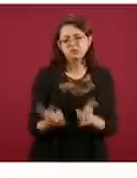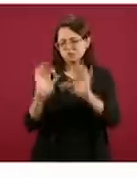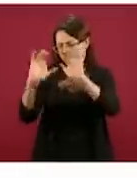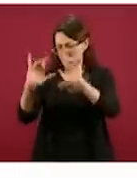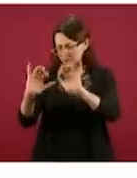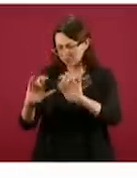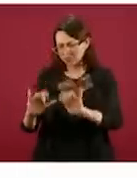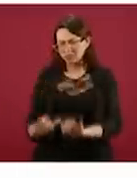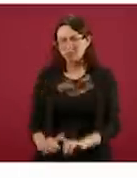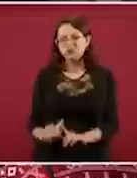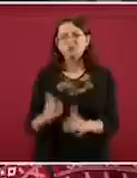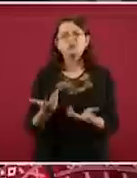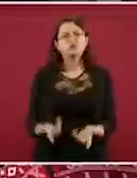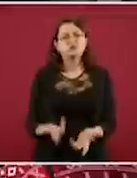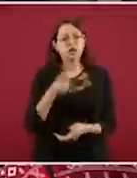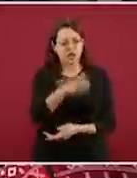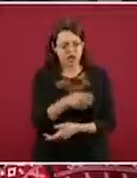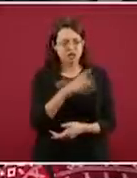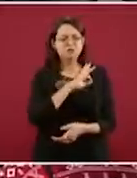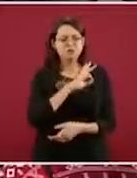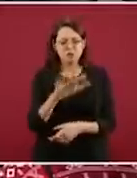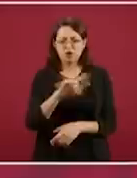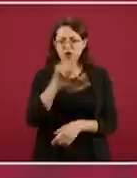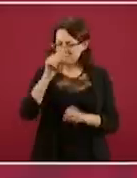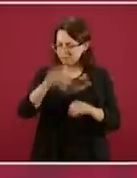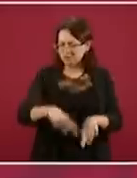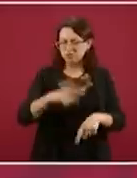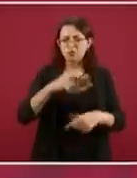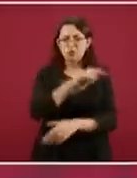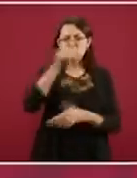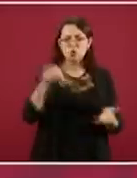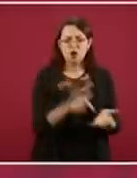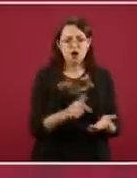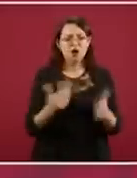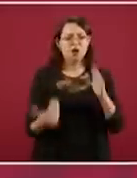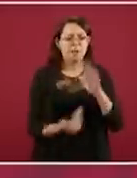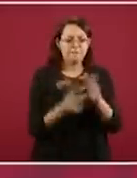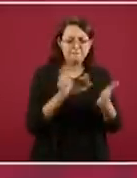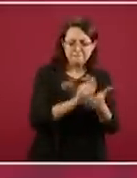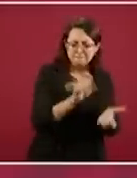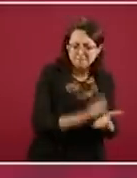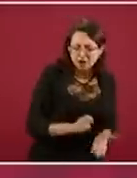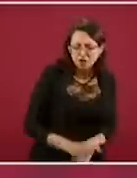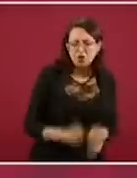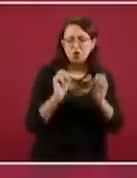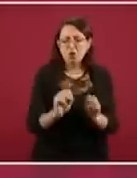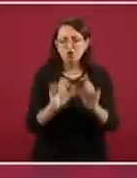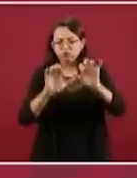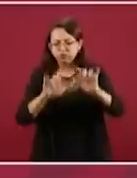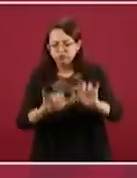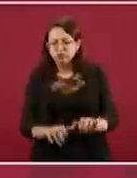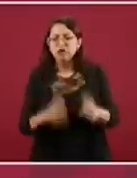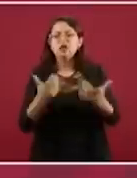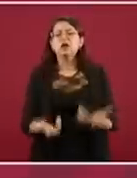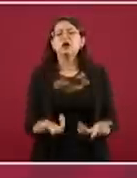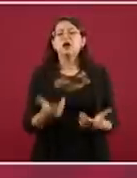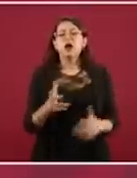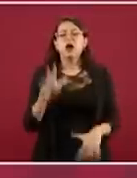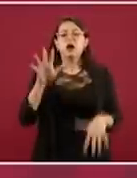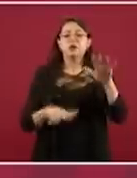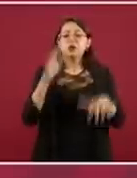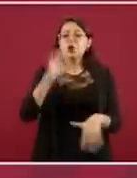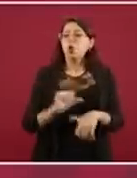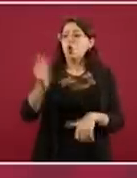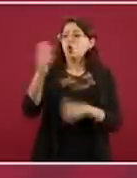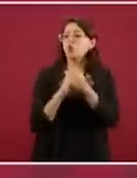lo hacen, lo pueden hacer a veces a mano, a veces les ayudamos a hacerlo a máquina, y también procuramos en muchos de los casos que cuando vienen de